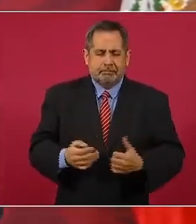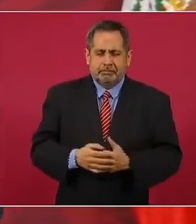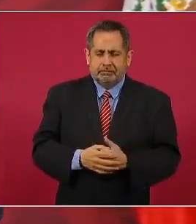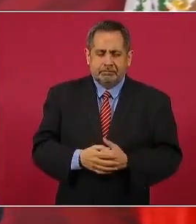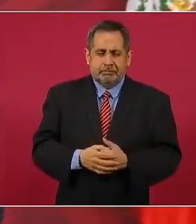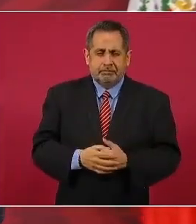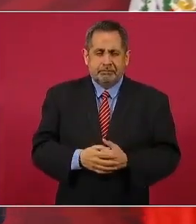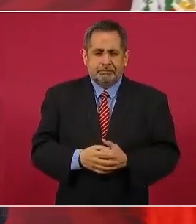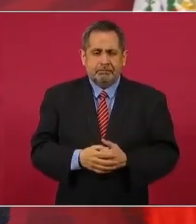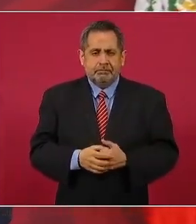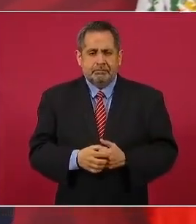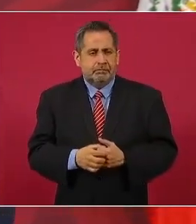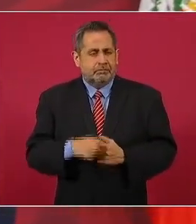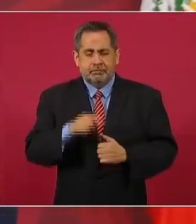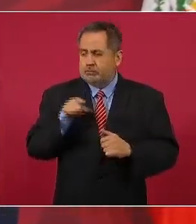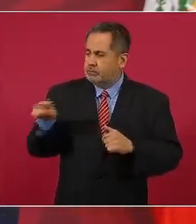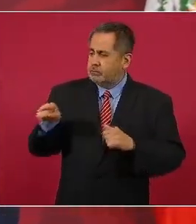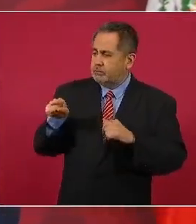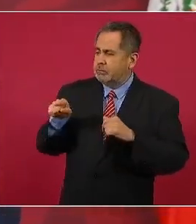quiero que le pongas color